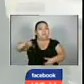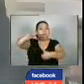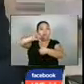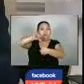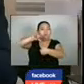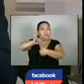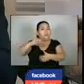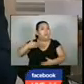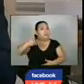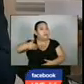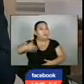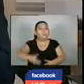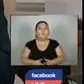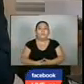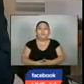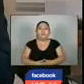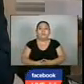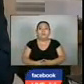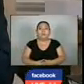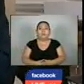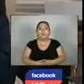los próximos años.